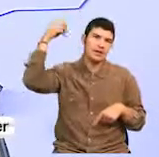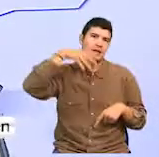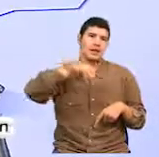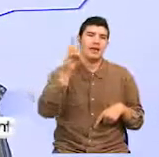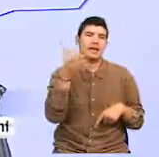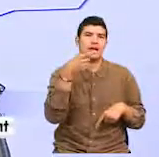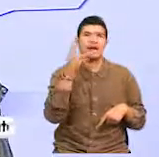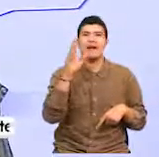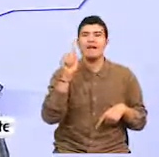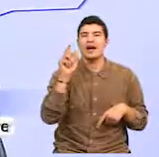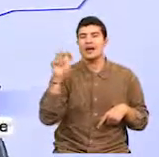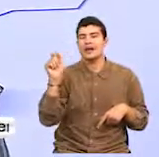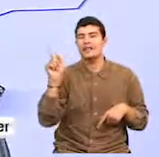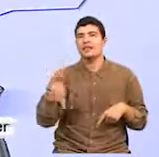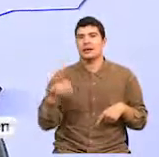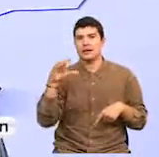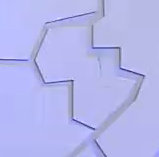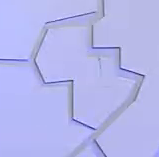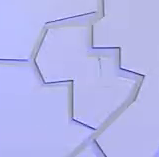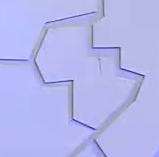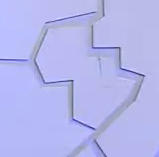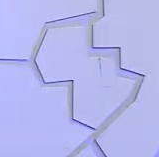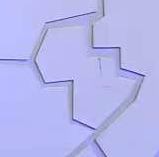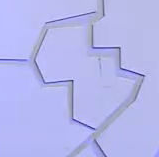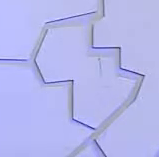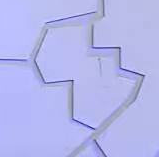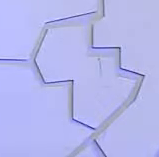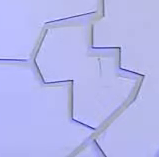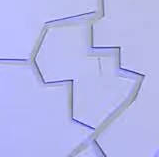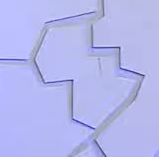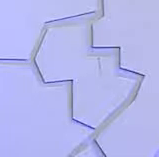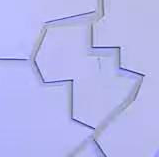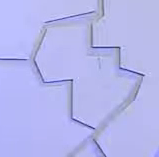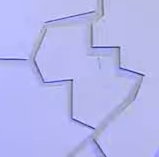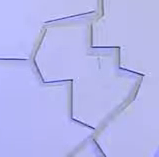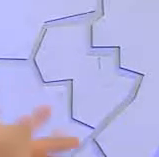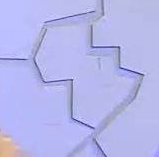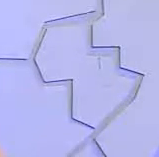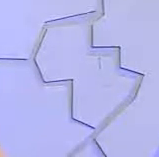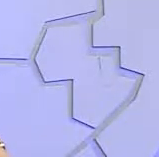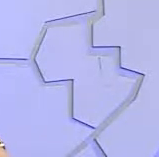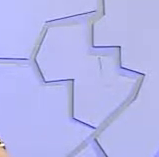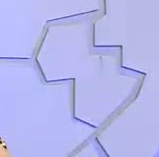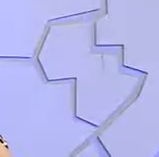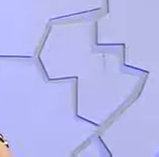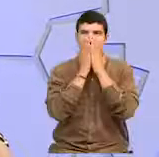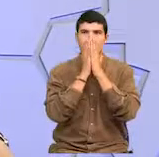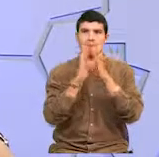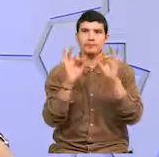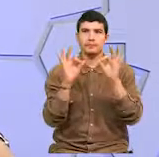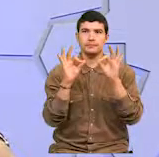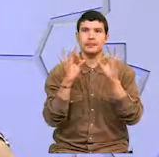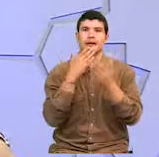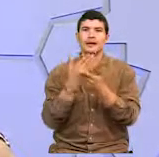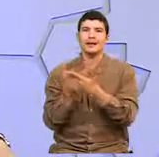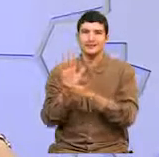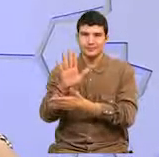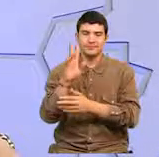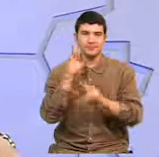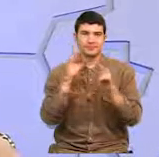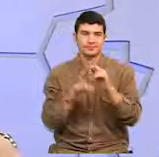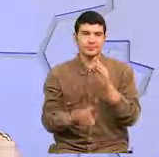Gabarra, que hay en Catatumbo. En el Catatumbo. General Jaime Carvajal, comandante de la 2ª División del Ejército. Hay un tema